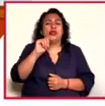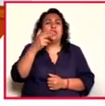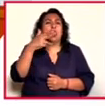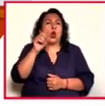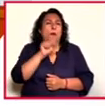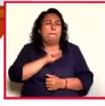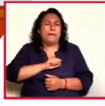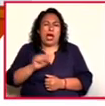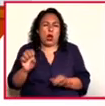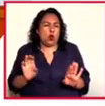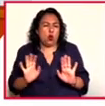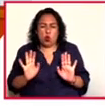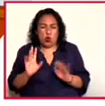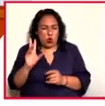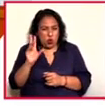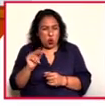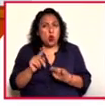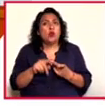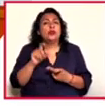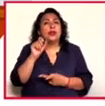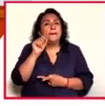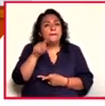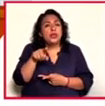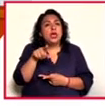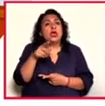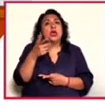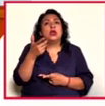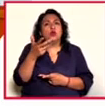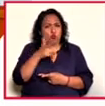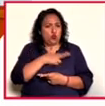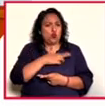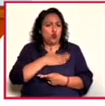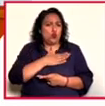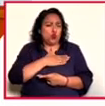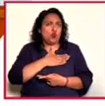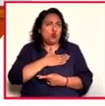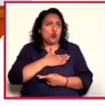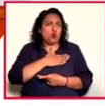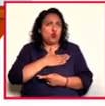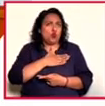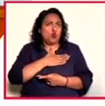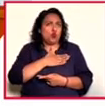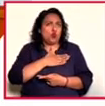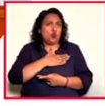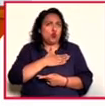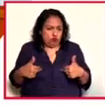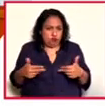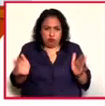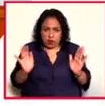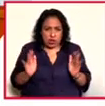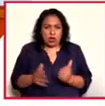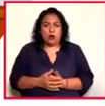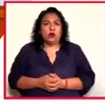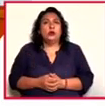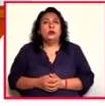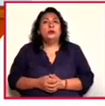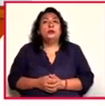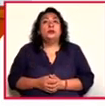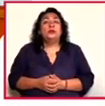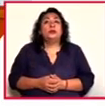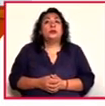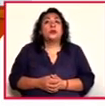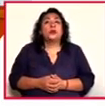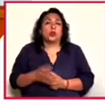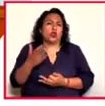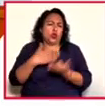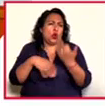sino también como un Otelo humano. Darnos cuenta que precisamente todos podemos